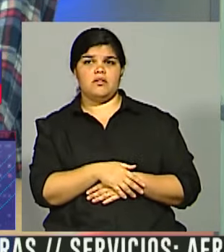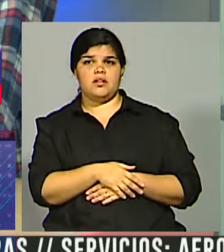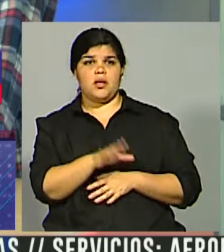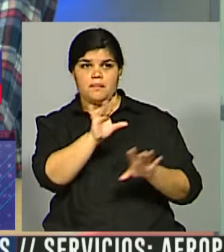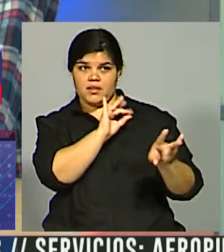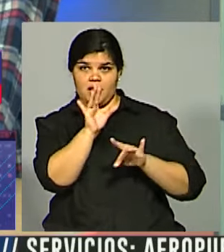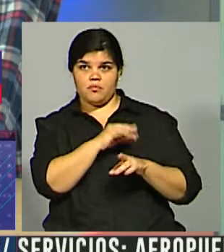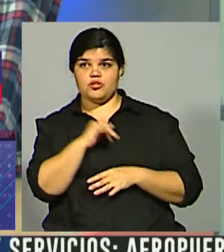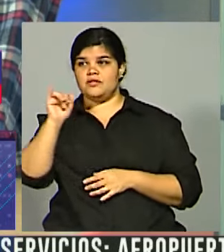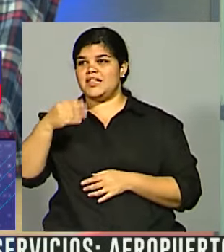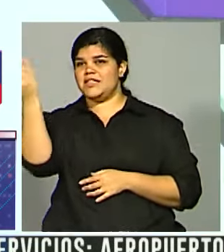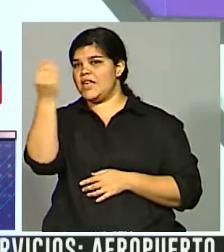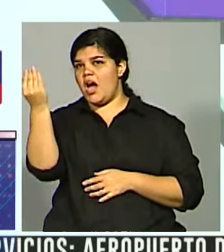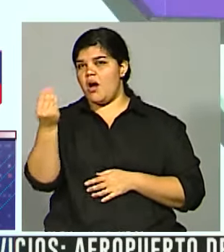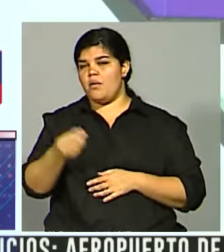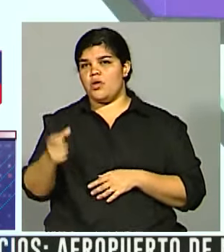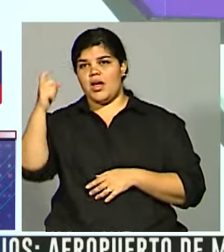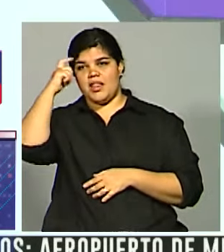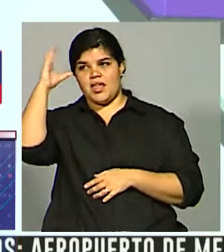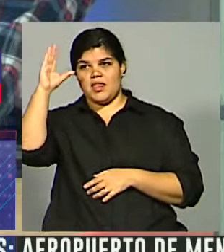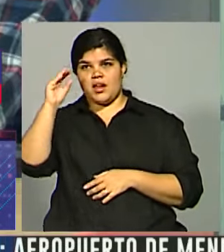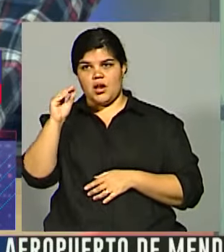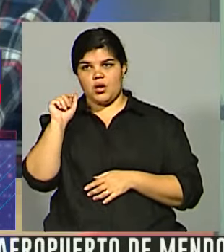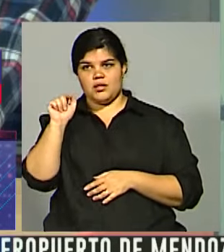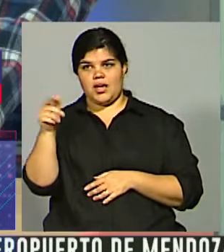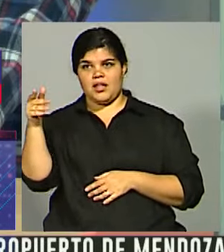muchas gracias por venir. Todos los sábados a las 22 horas en el resto del teatro.